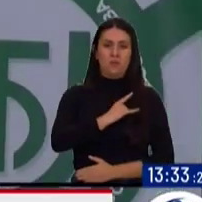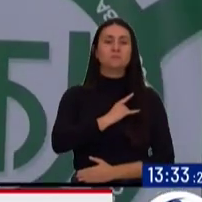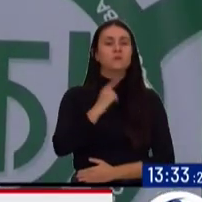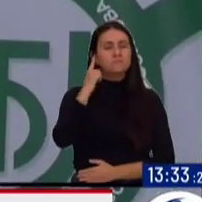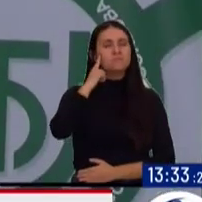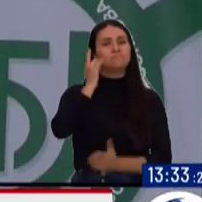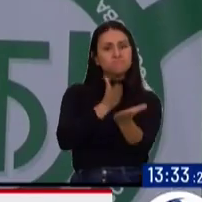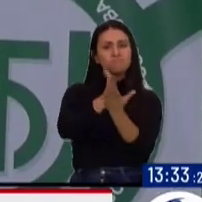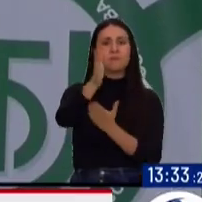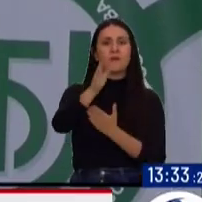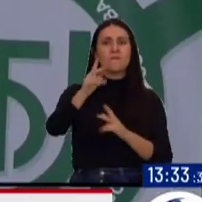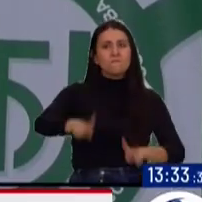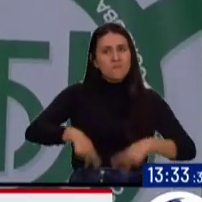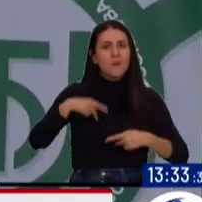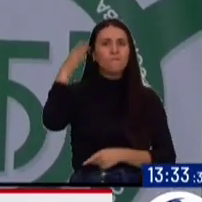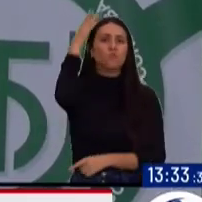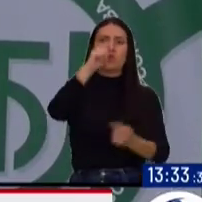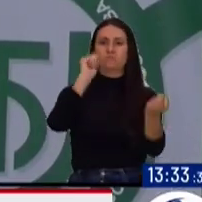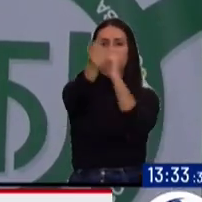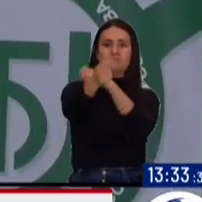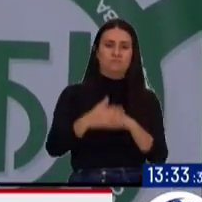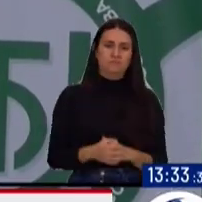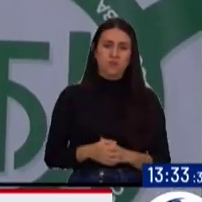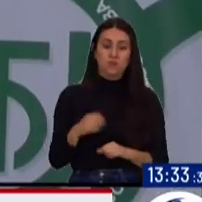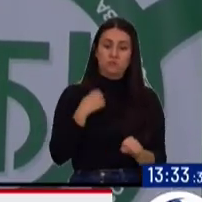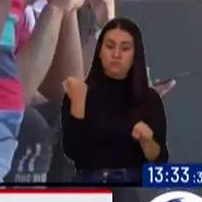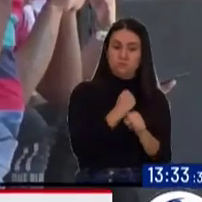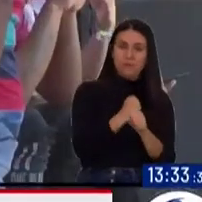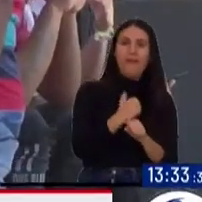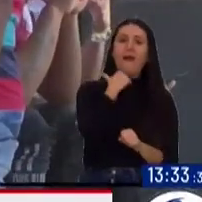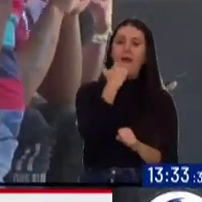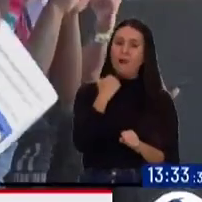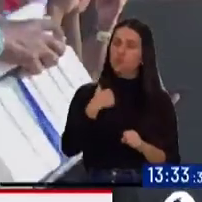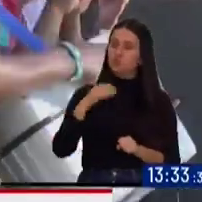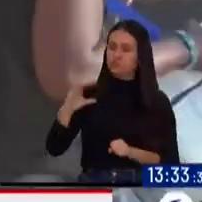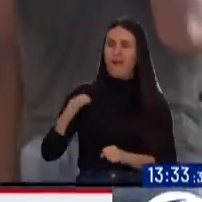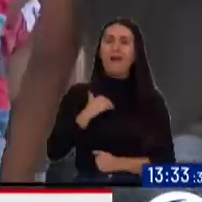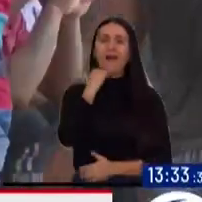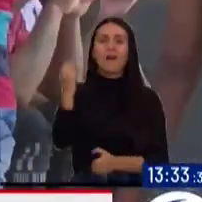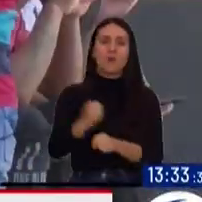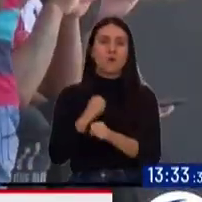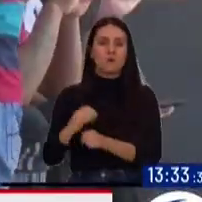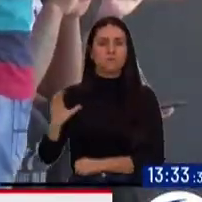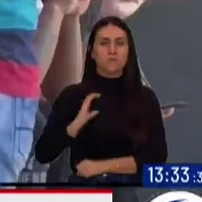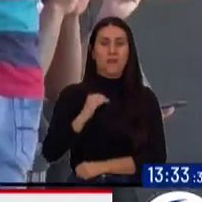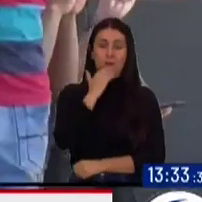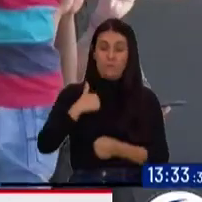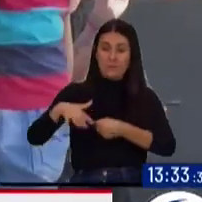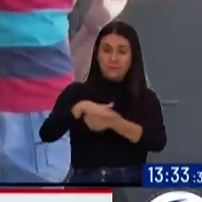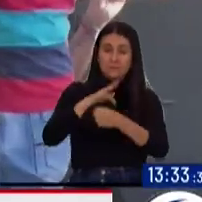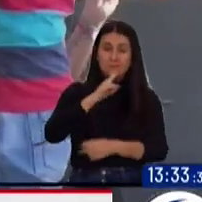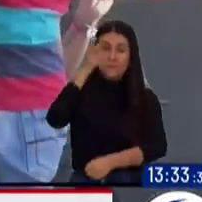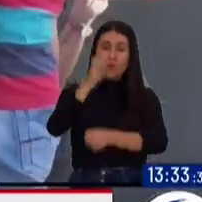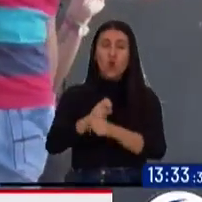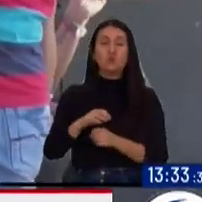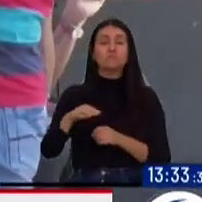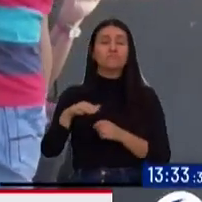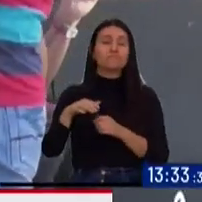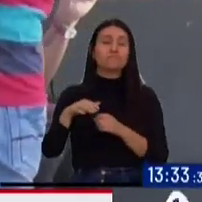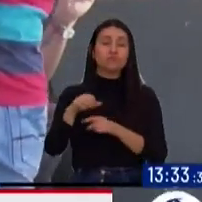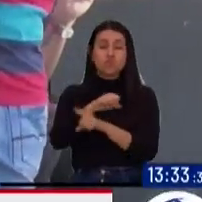diferente que les permita a ellos generar mientras estudian unos ingresos. Pese a las dificultades sociales y económicas de la capital